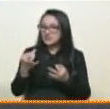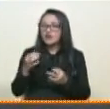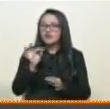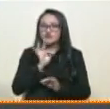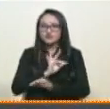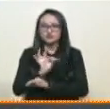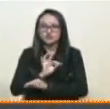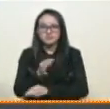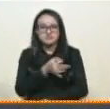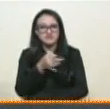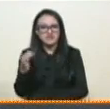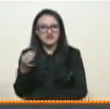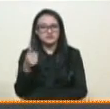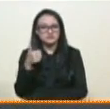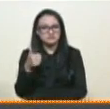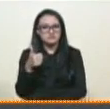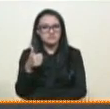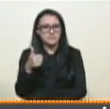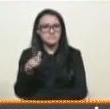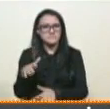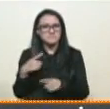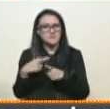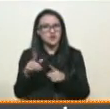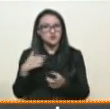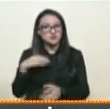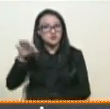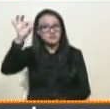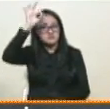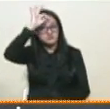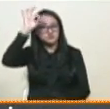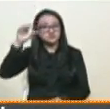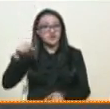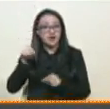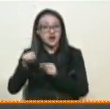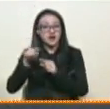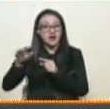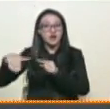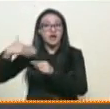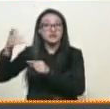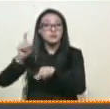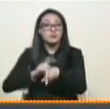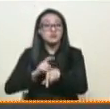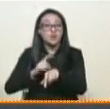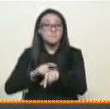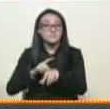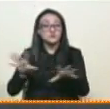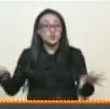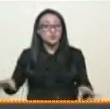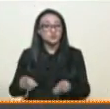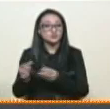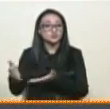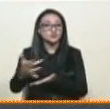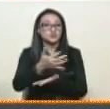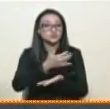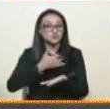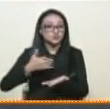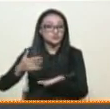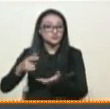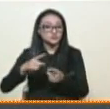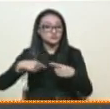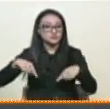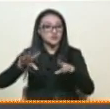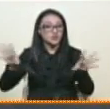funcionó perfecto, eso estuvo chévere, pero qué sé yo lo que pasó desde allí hasta el momento en el cual llegó eso a una sala